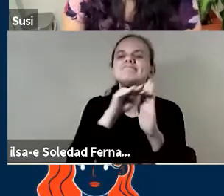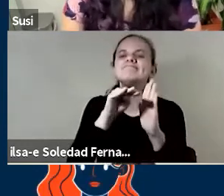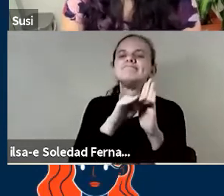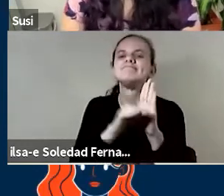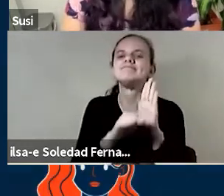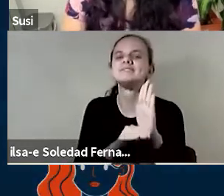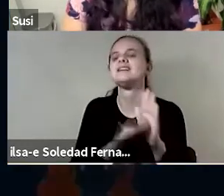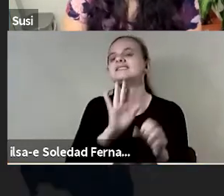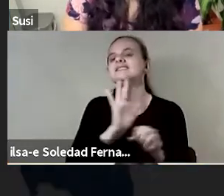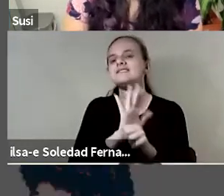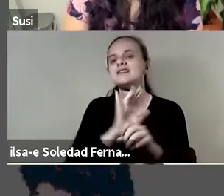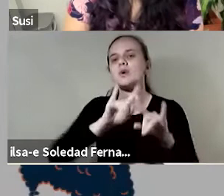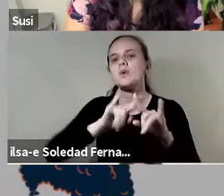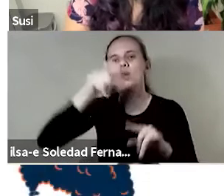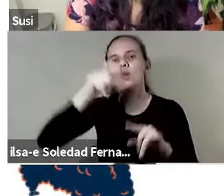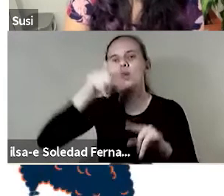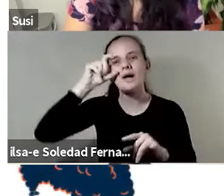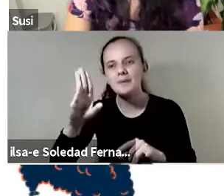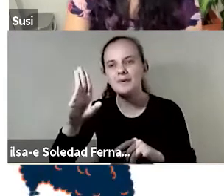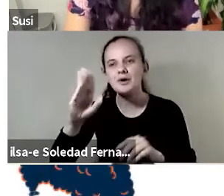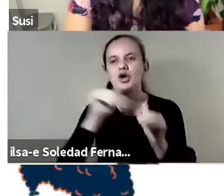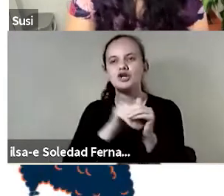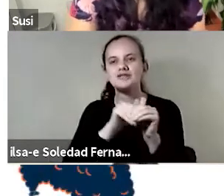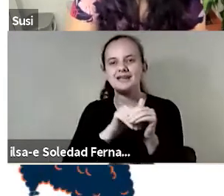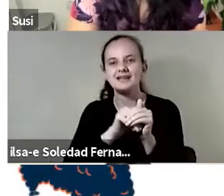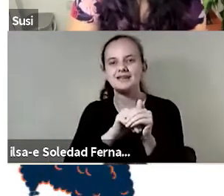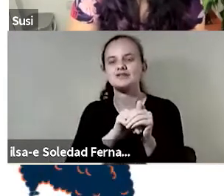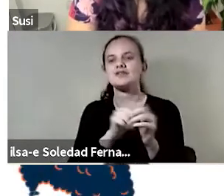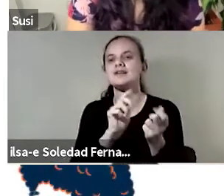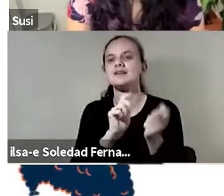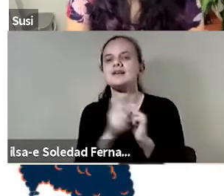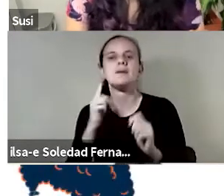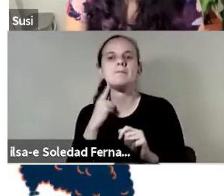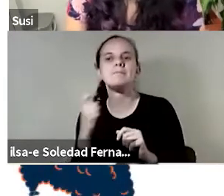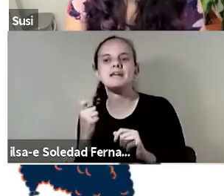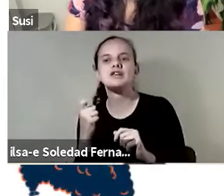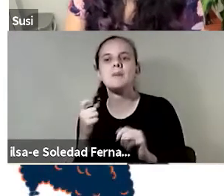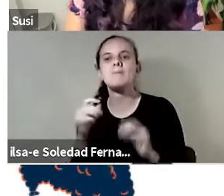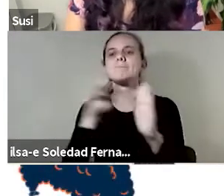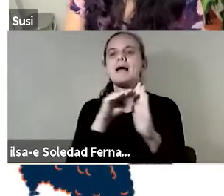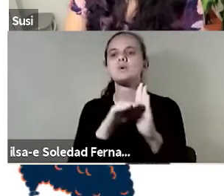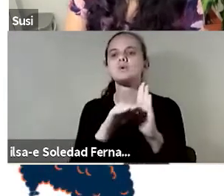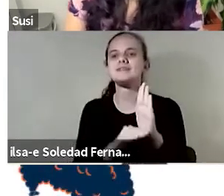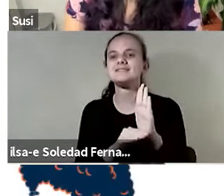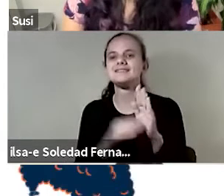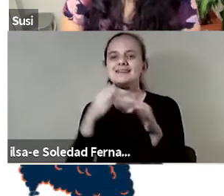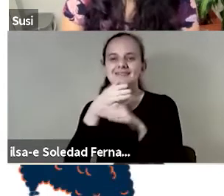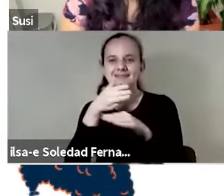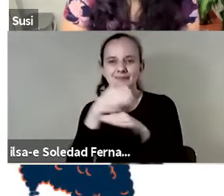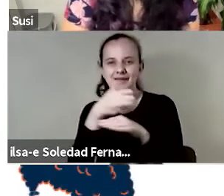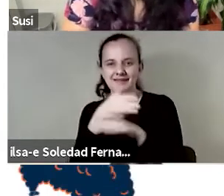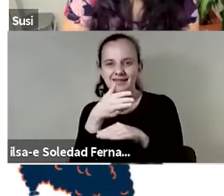las WCAGs son lineamientos. Significa Web Content Accessibility Guidelines, y en